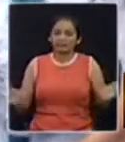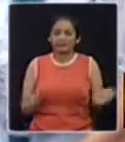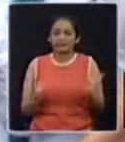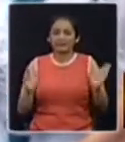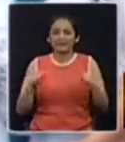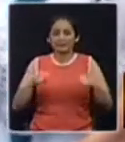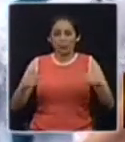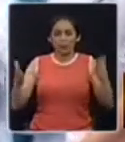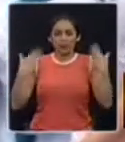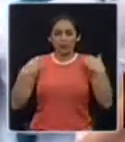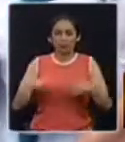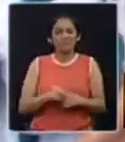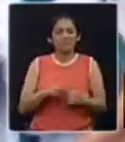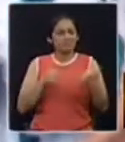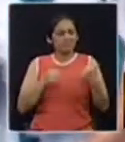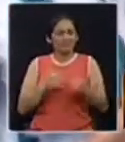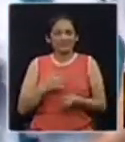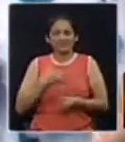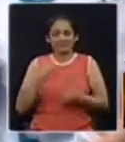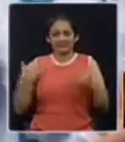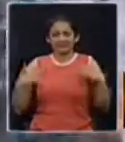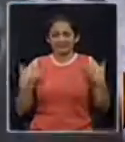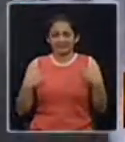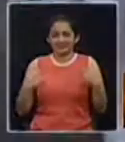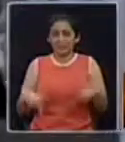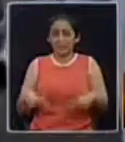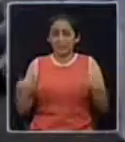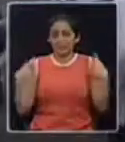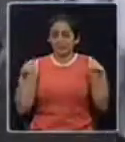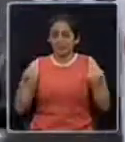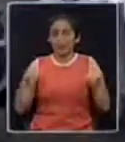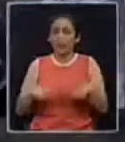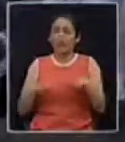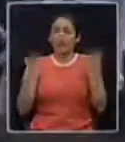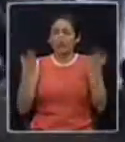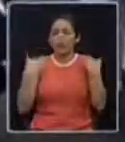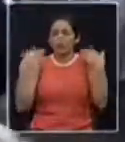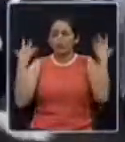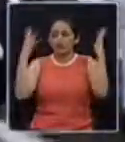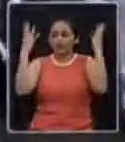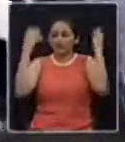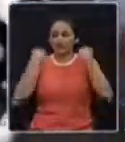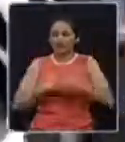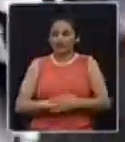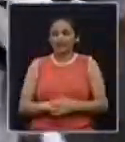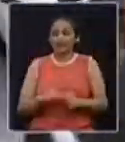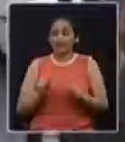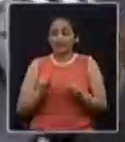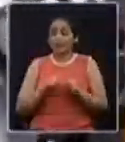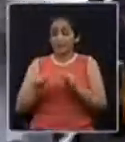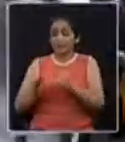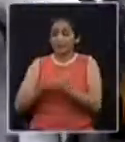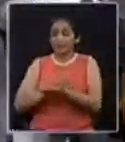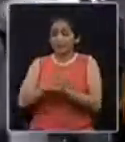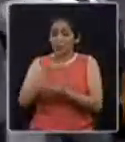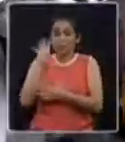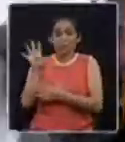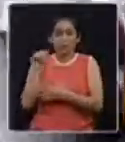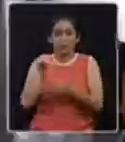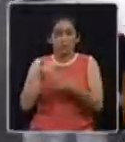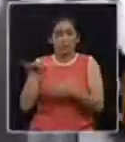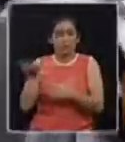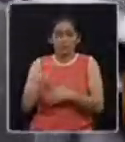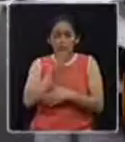amor y orgullo por nuestra tierra. ¡Que viva Guayaquil! Más de 4.000 estudiantes de diferentes instituciones educativas participaron